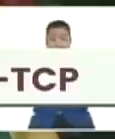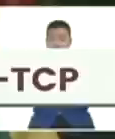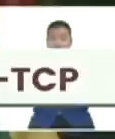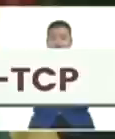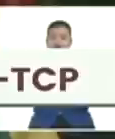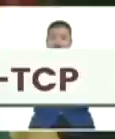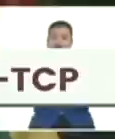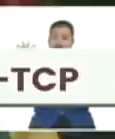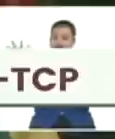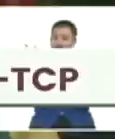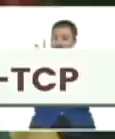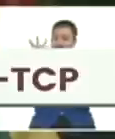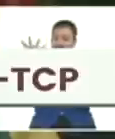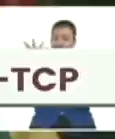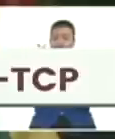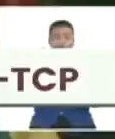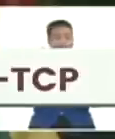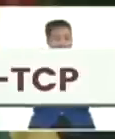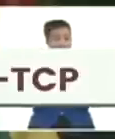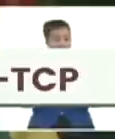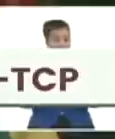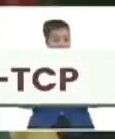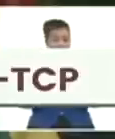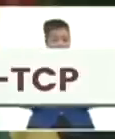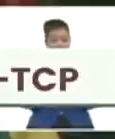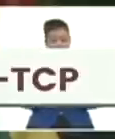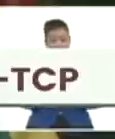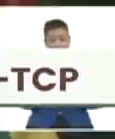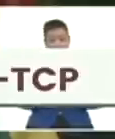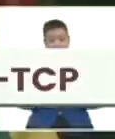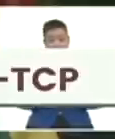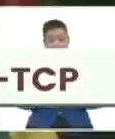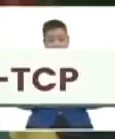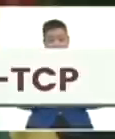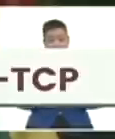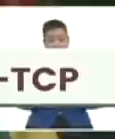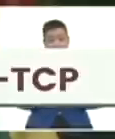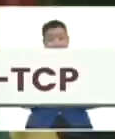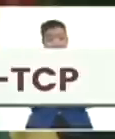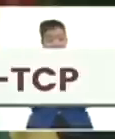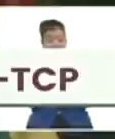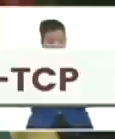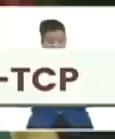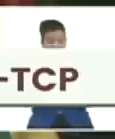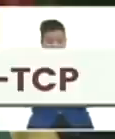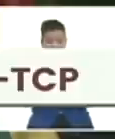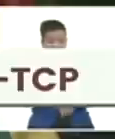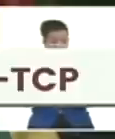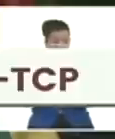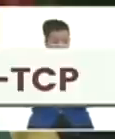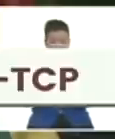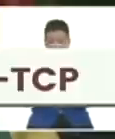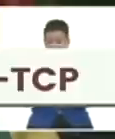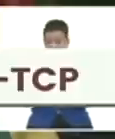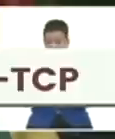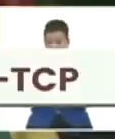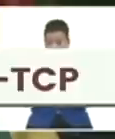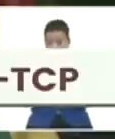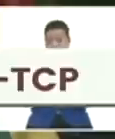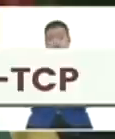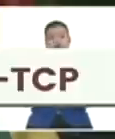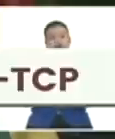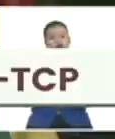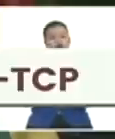medioambiental sin retorno. Asimismo, entre estos grandes desafíos también se encuentran los relacionados a la